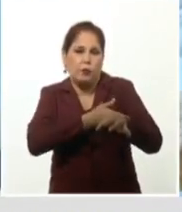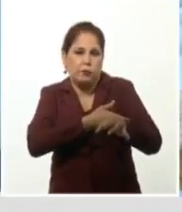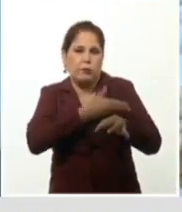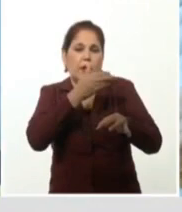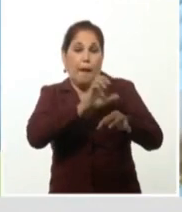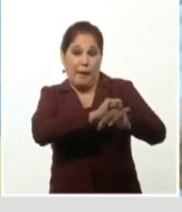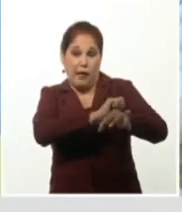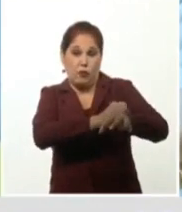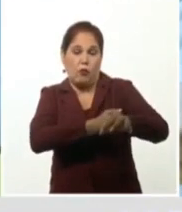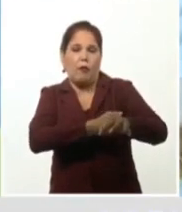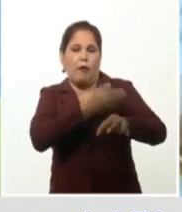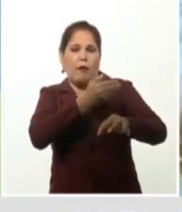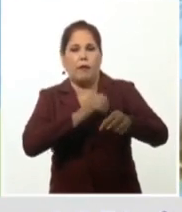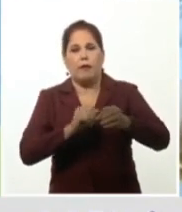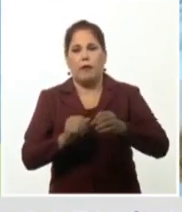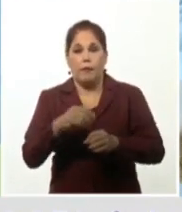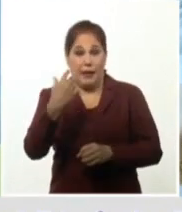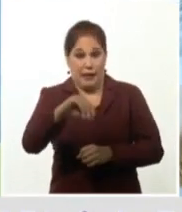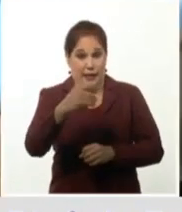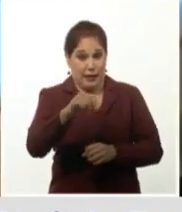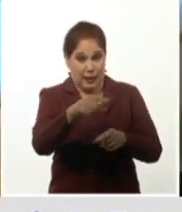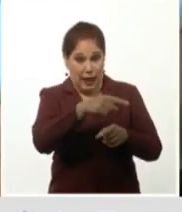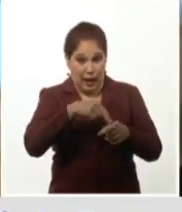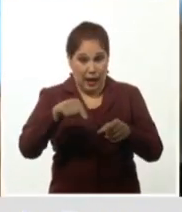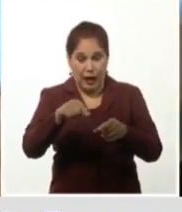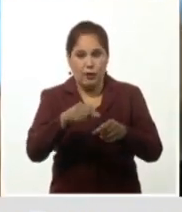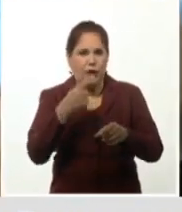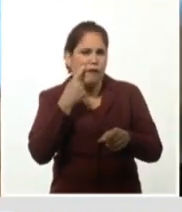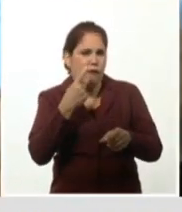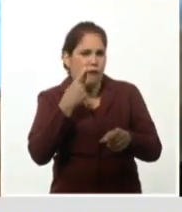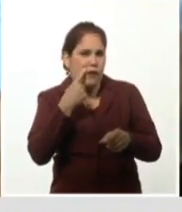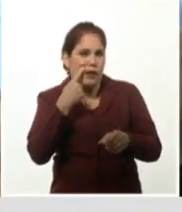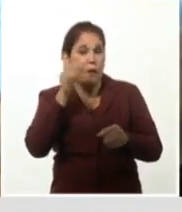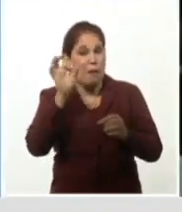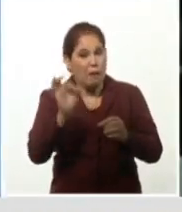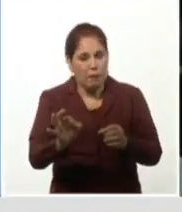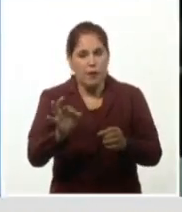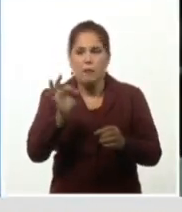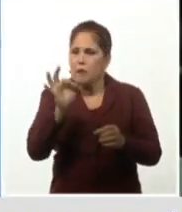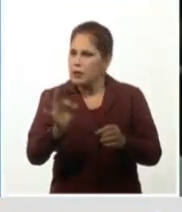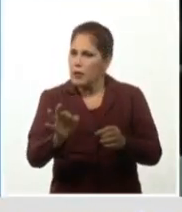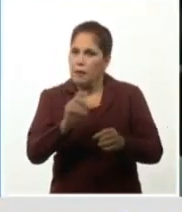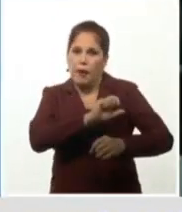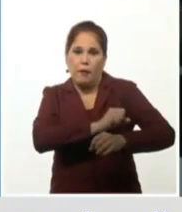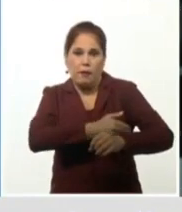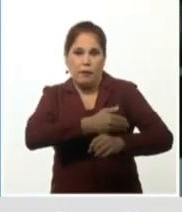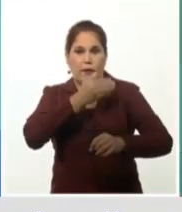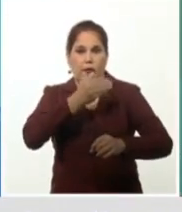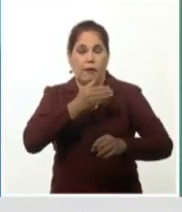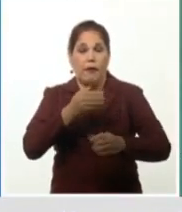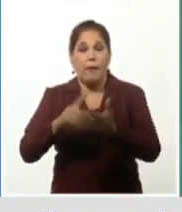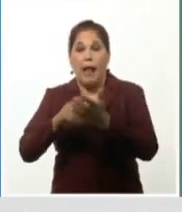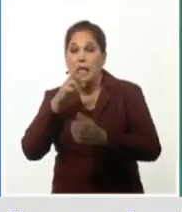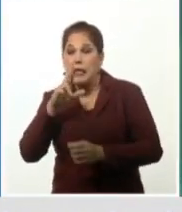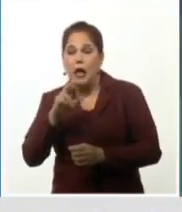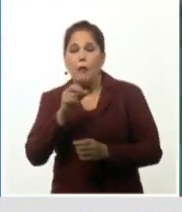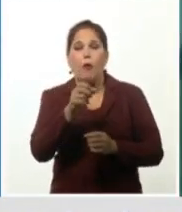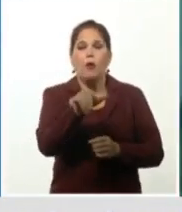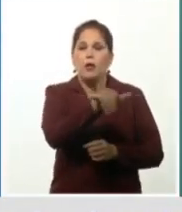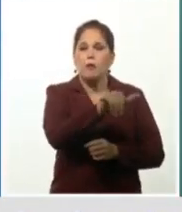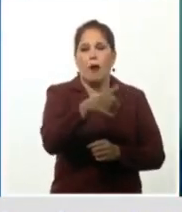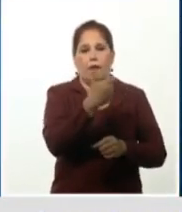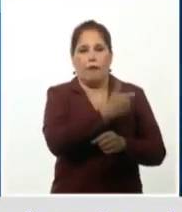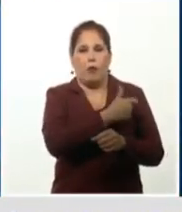en el placebo, que en los ensayos clínicos hemos encontrado la misma frecuencia de hipertensión arterial en el placebo que en el producto. Por eso es que uno